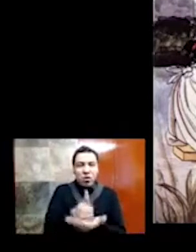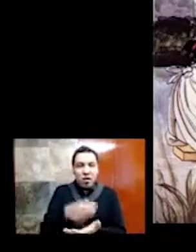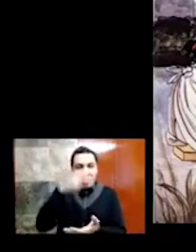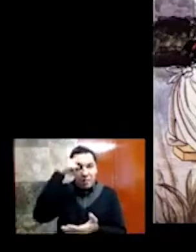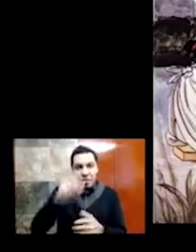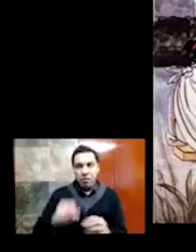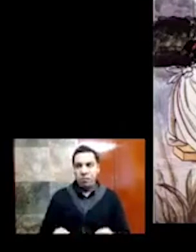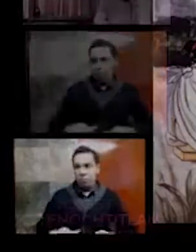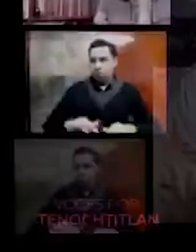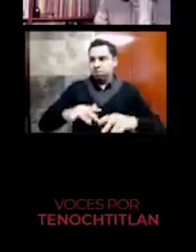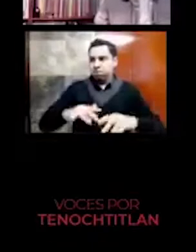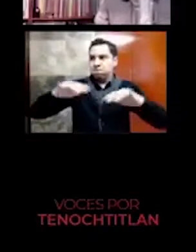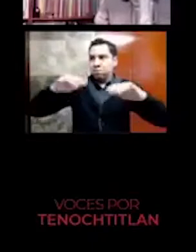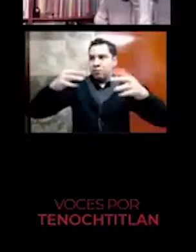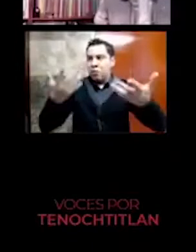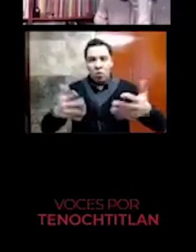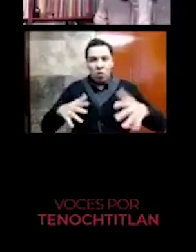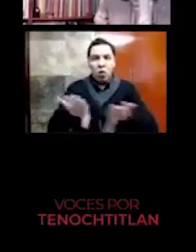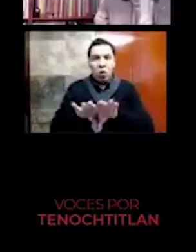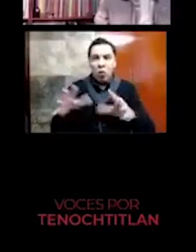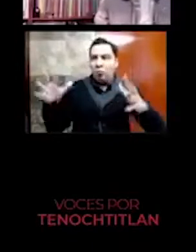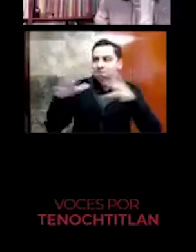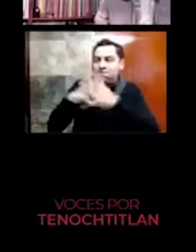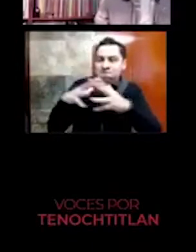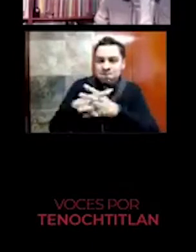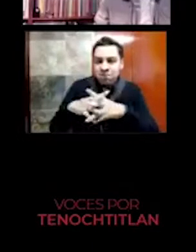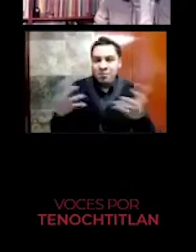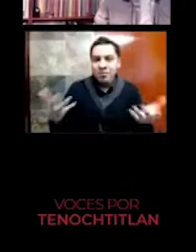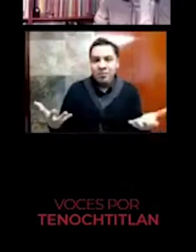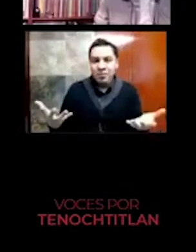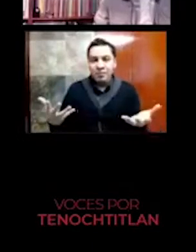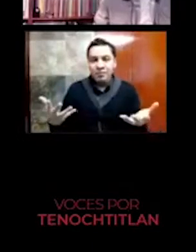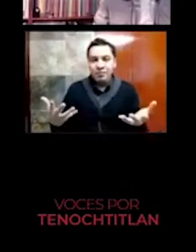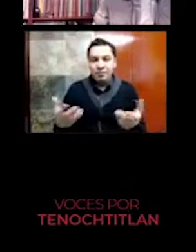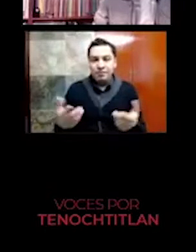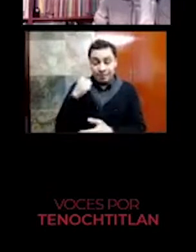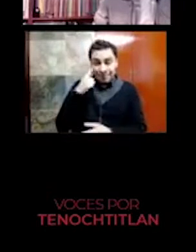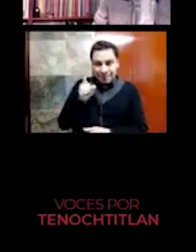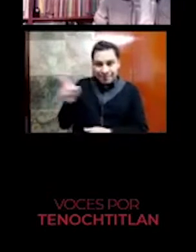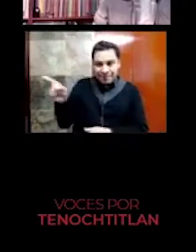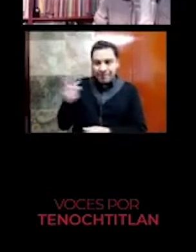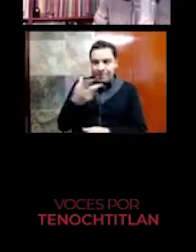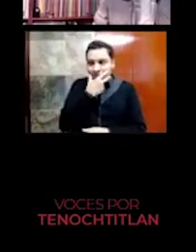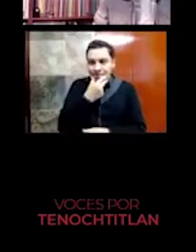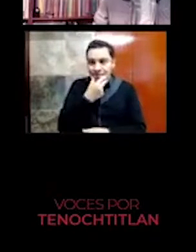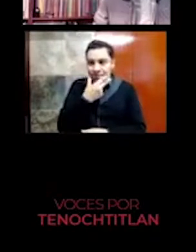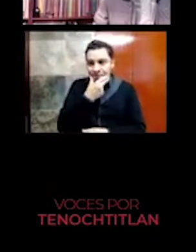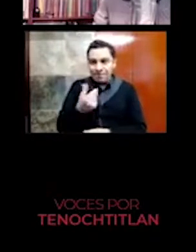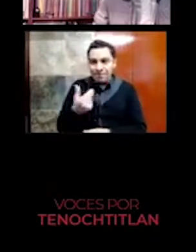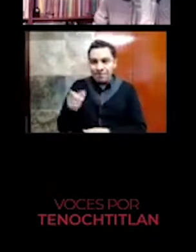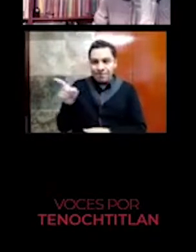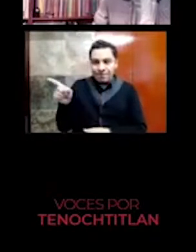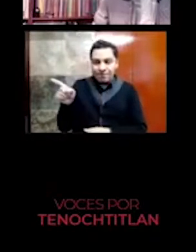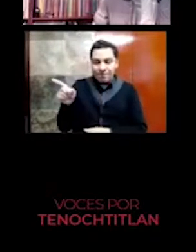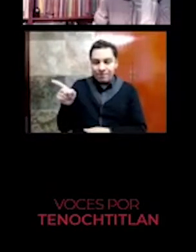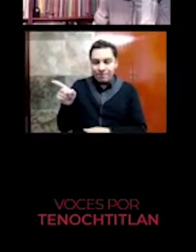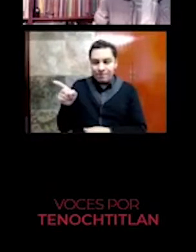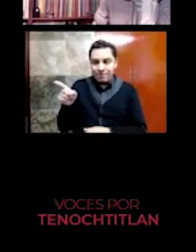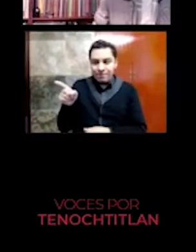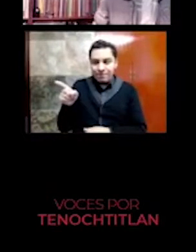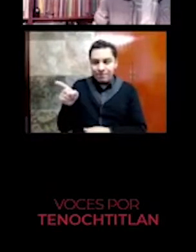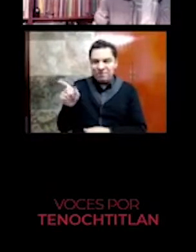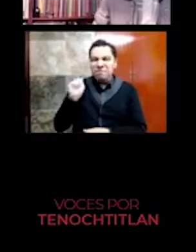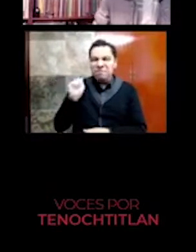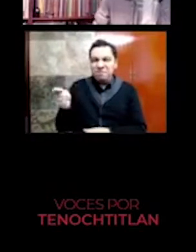están Tenoch, pues ni más ni menos, Tenoch es el nopal sobre la piedra, ¿no?